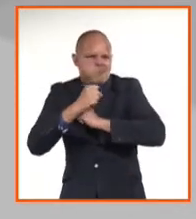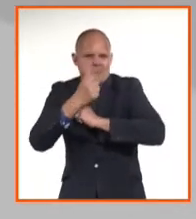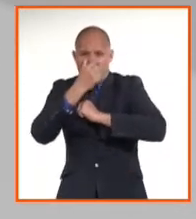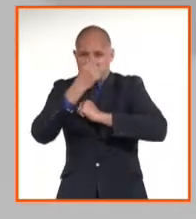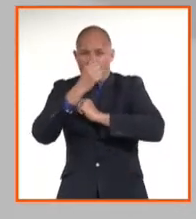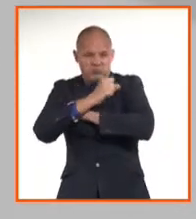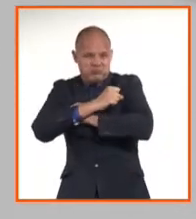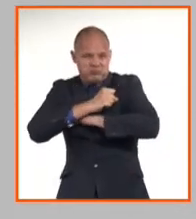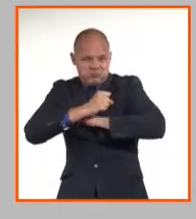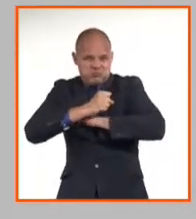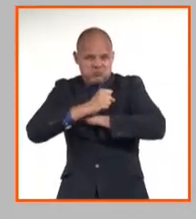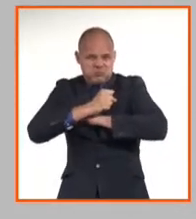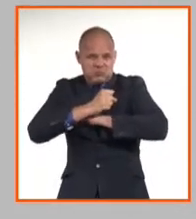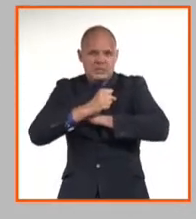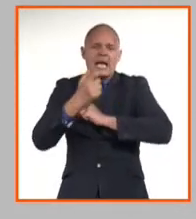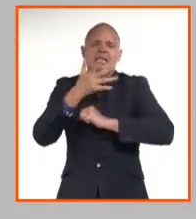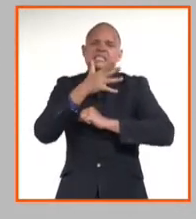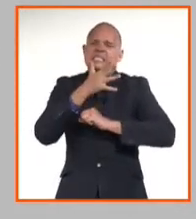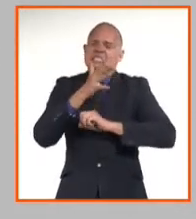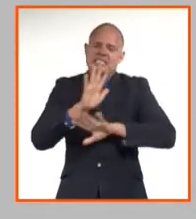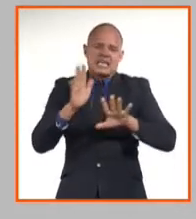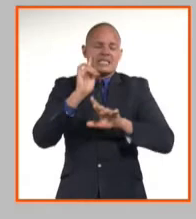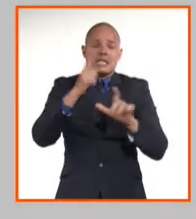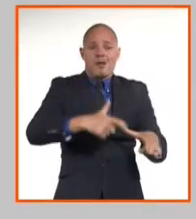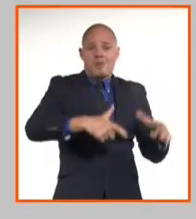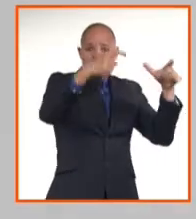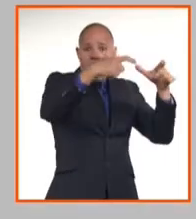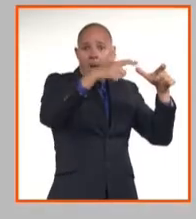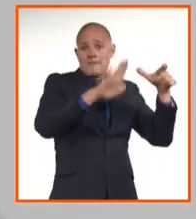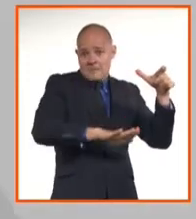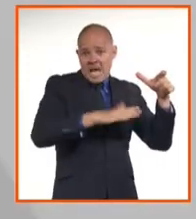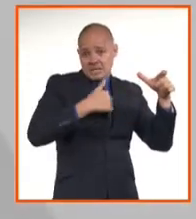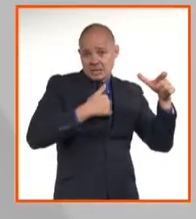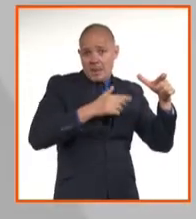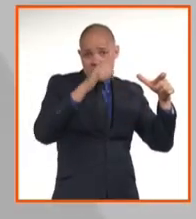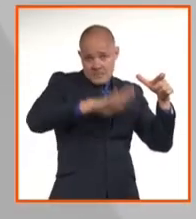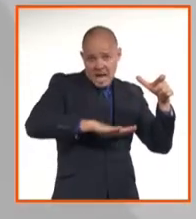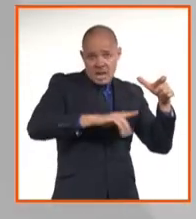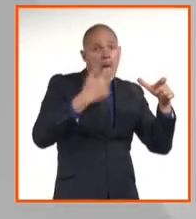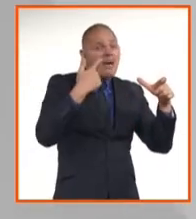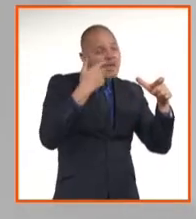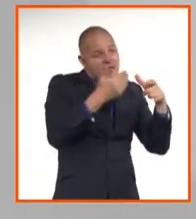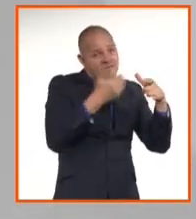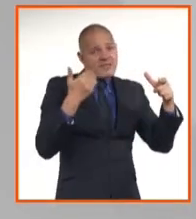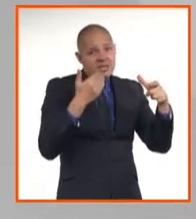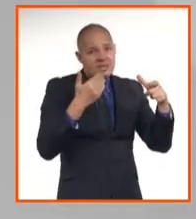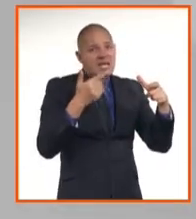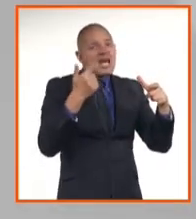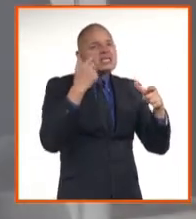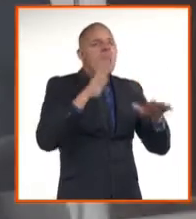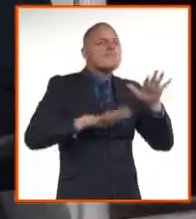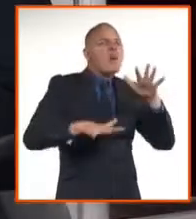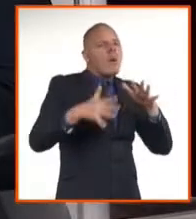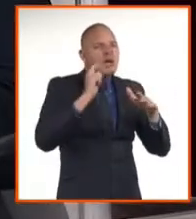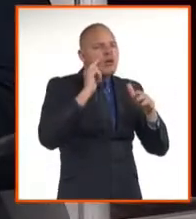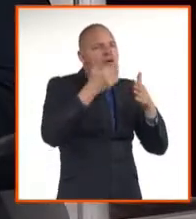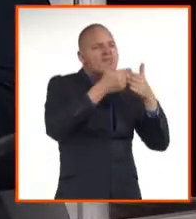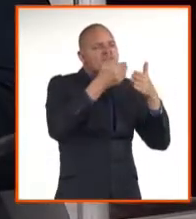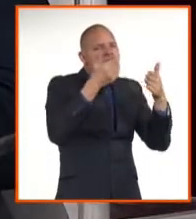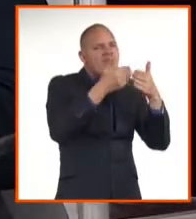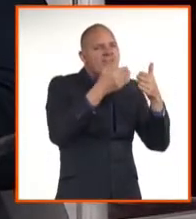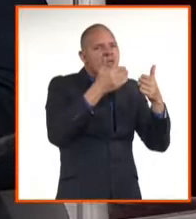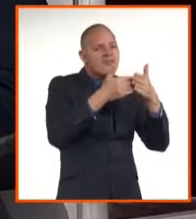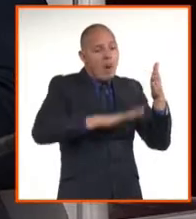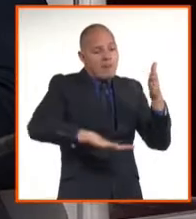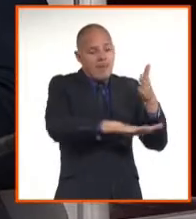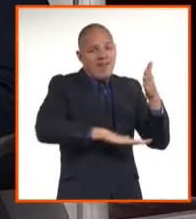caldera, y aunque la caldera estaba fuera de servicio, sí habían puntos calientes en la caldera, que cuando esa mezcla de gases con combustible toca el